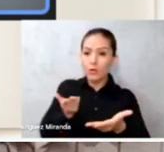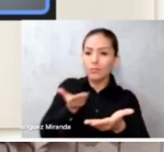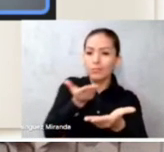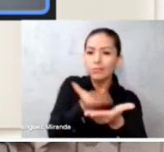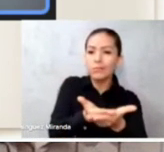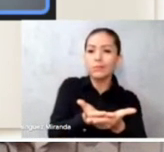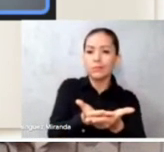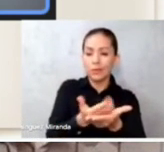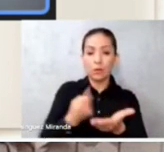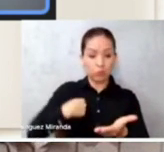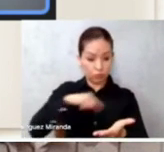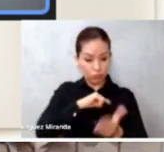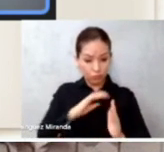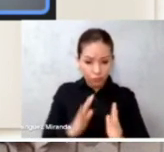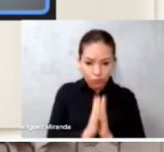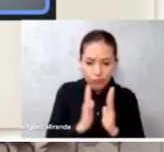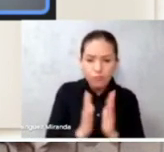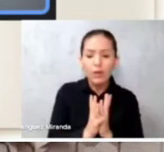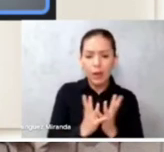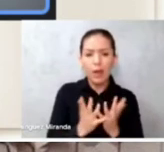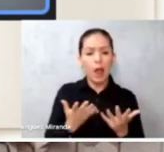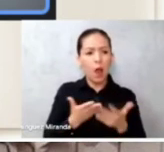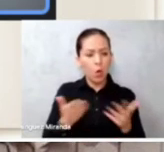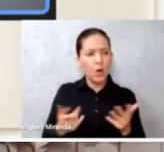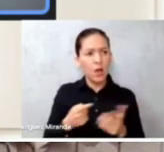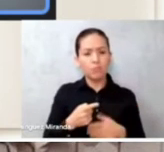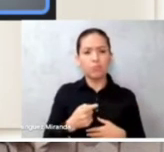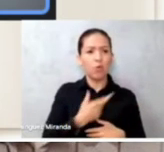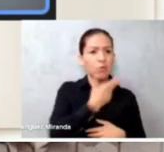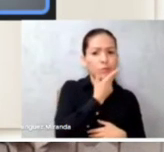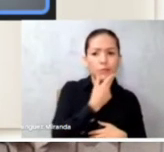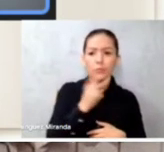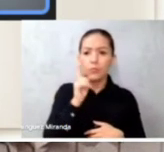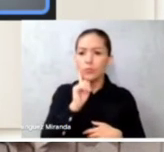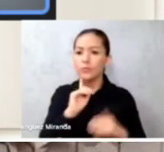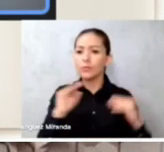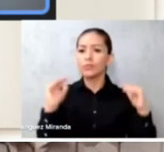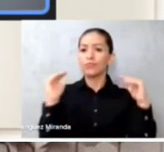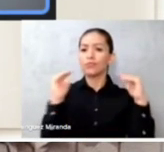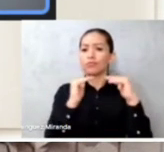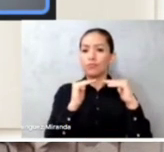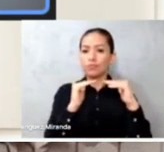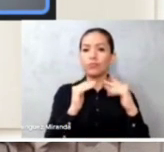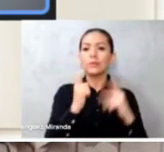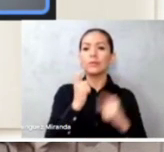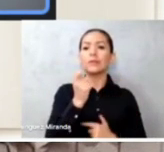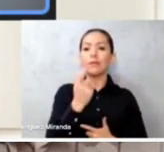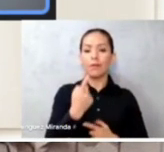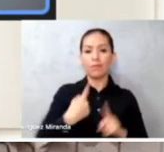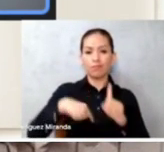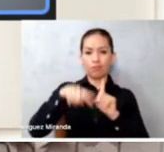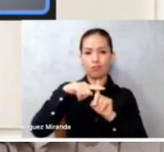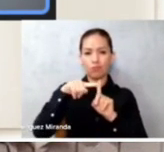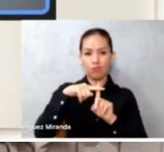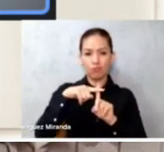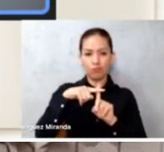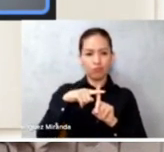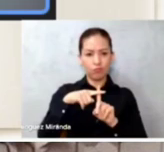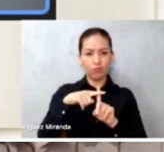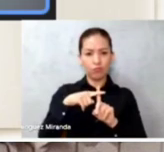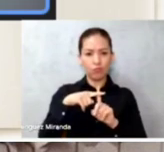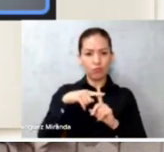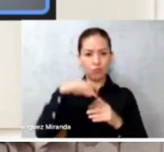con una visión con perspectiva de género, lo que trae como resultado la plena convicción del sentido positivo de mi voto.